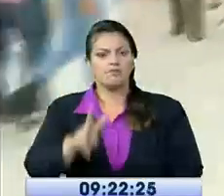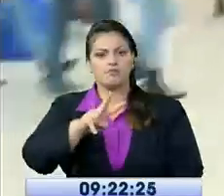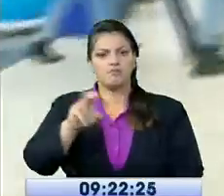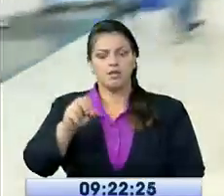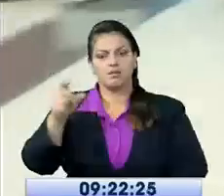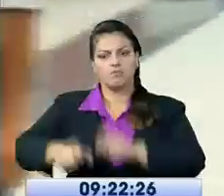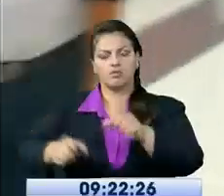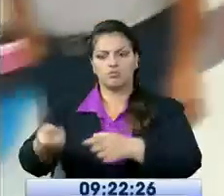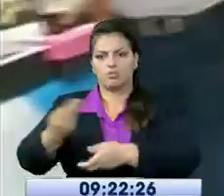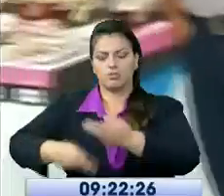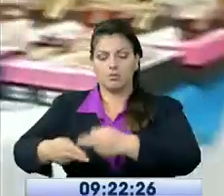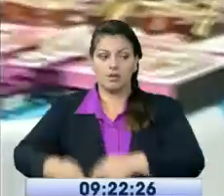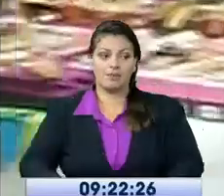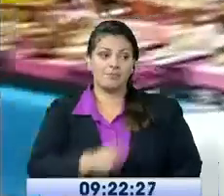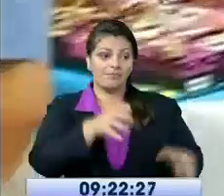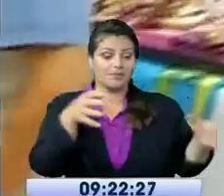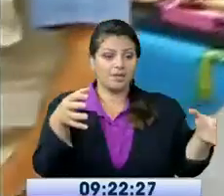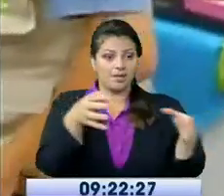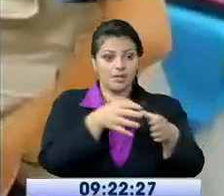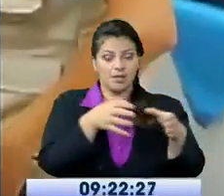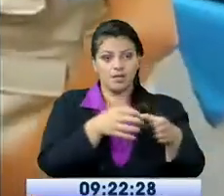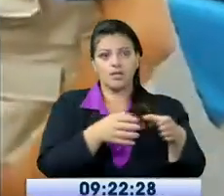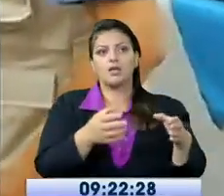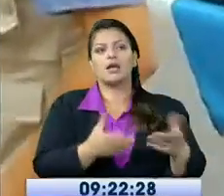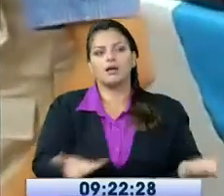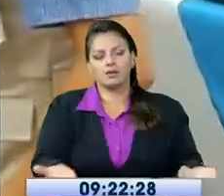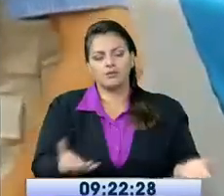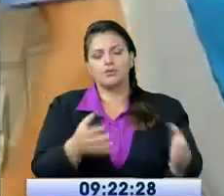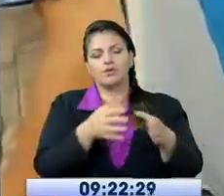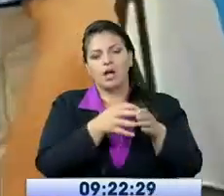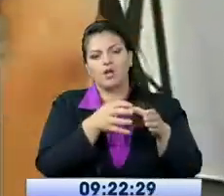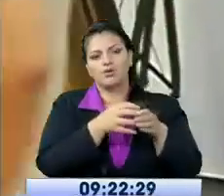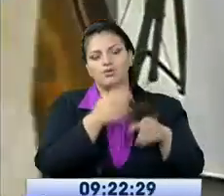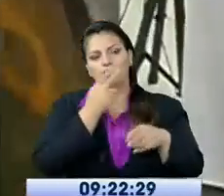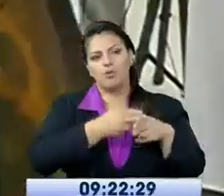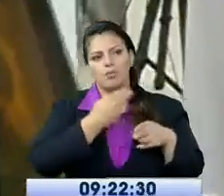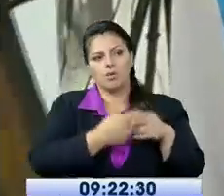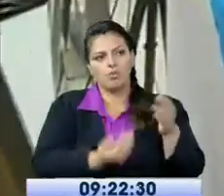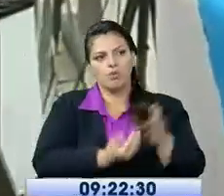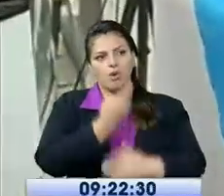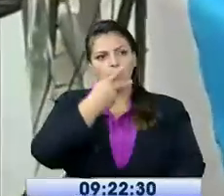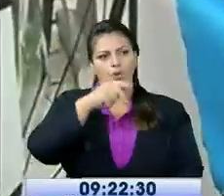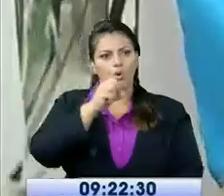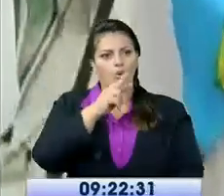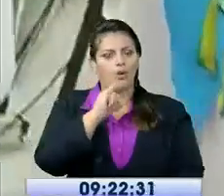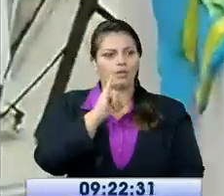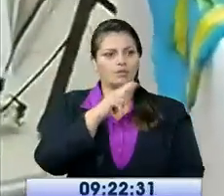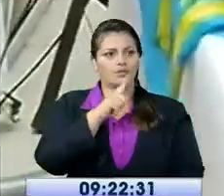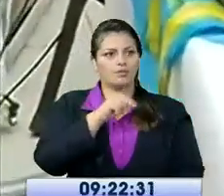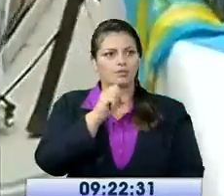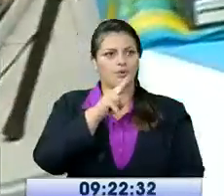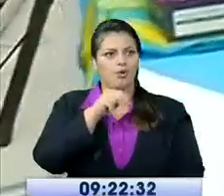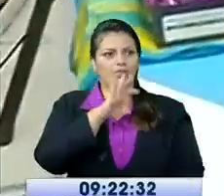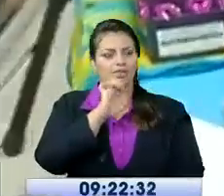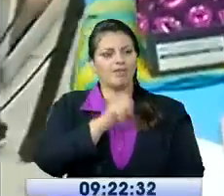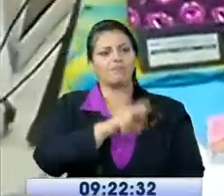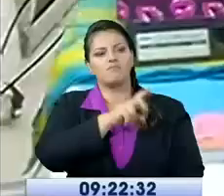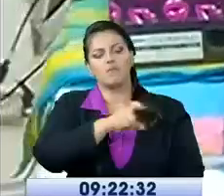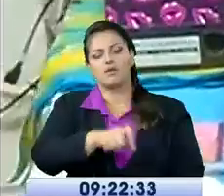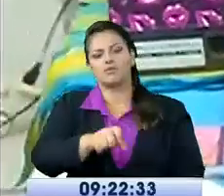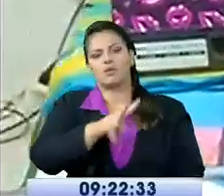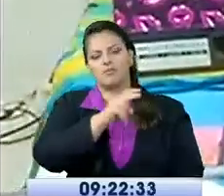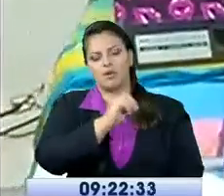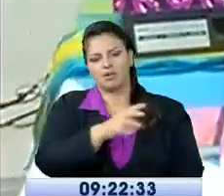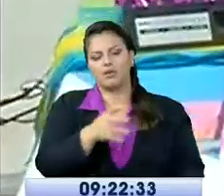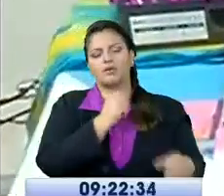ir desarrollando todas esas destrezas y habilidades que tienen los hombres y mujeres trabajadores de nuestra patria. Perfecto, vamos